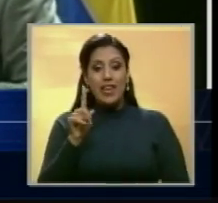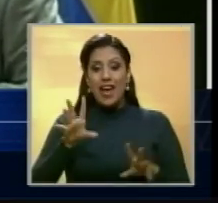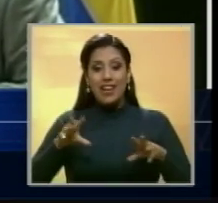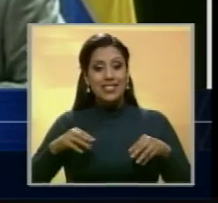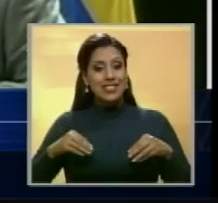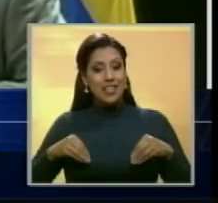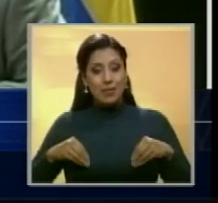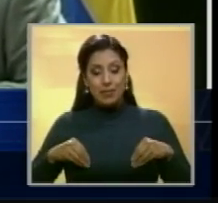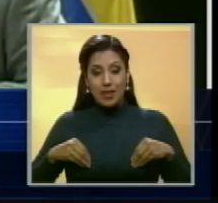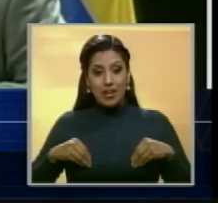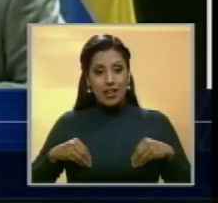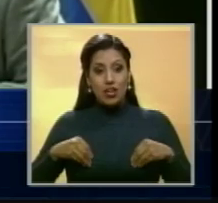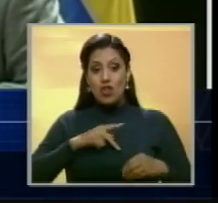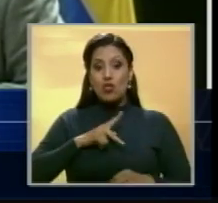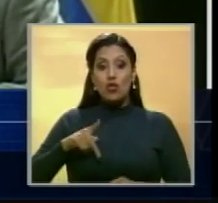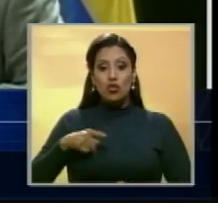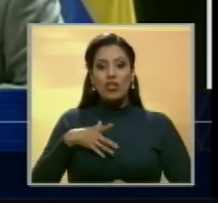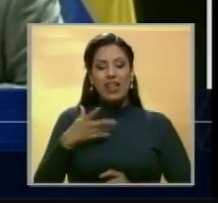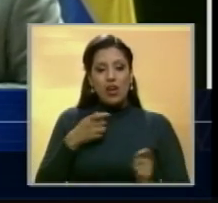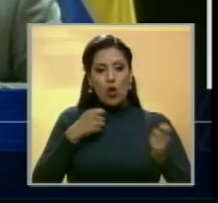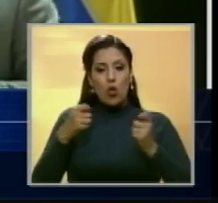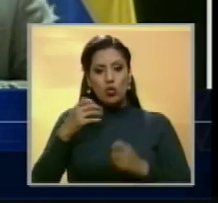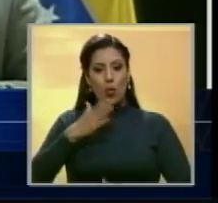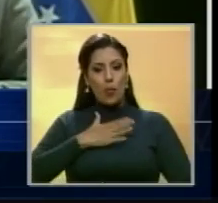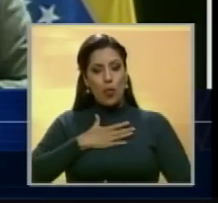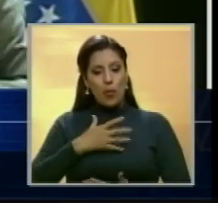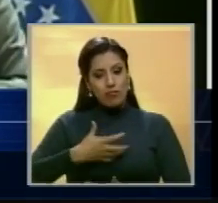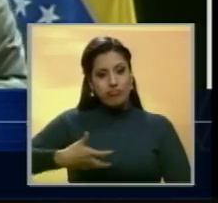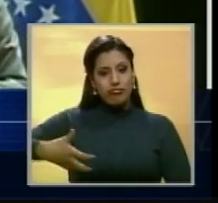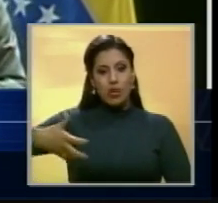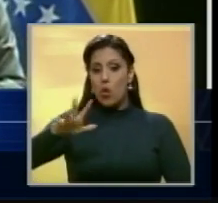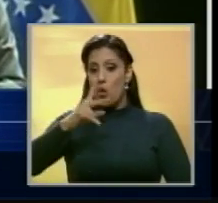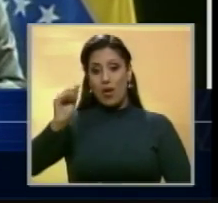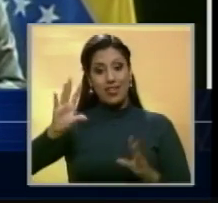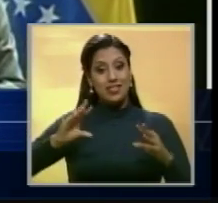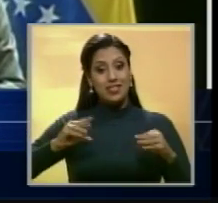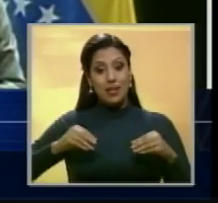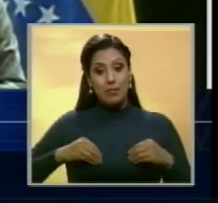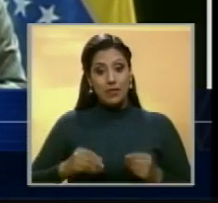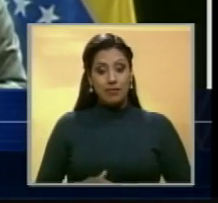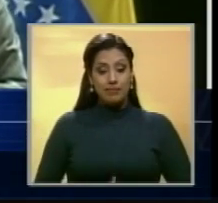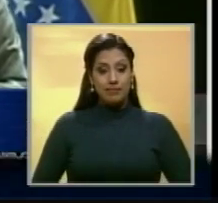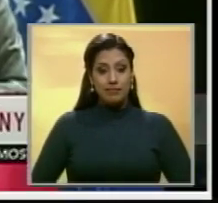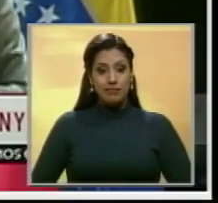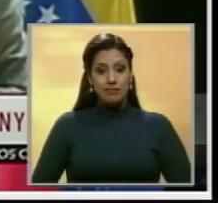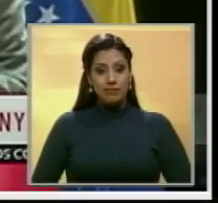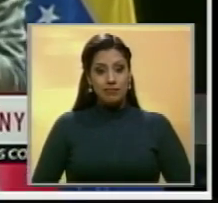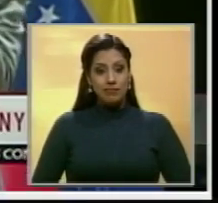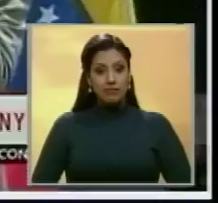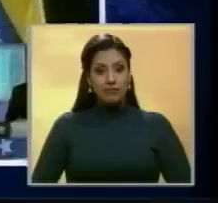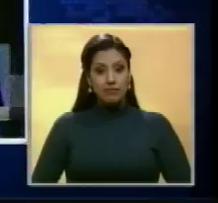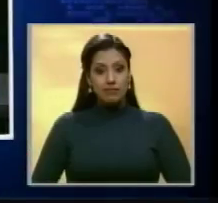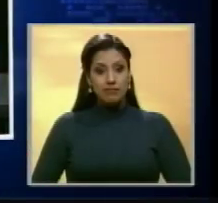aceptan que nosotros manejemos nuestra propia riqueza. No lo aceptan.